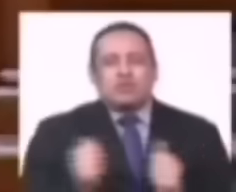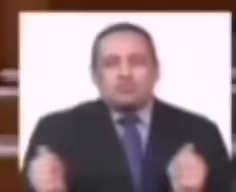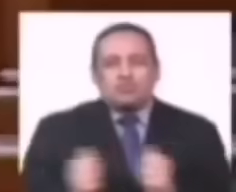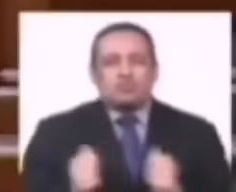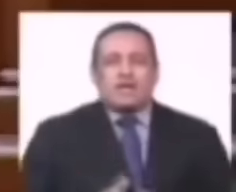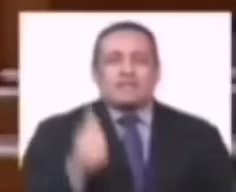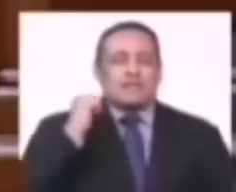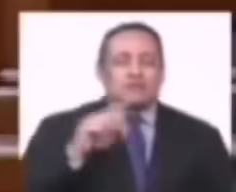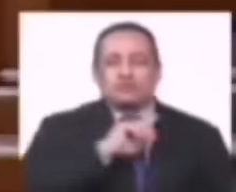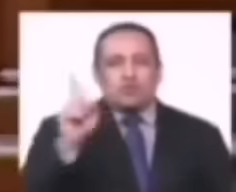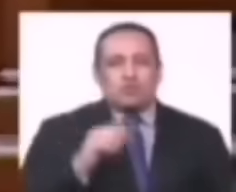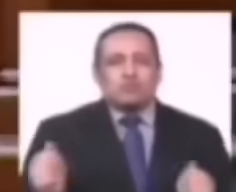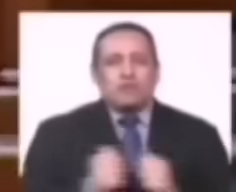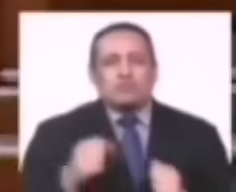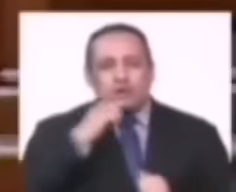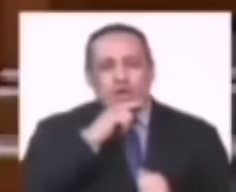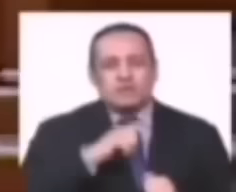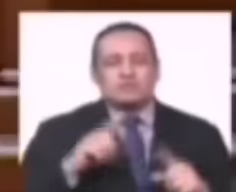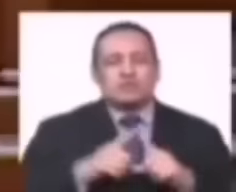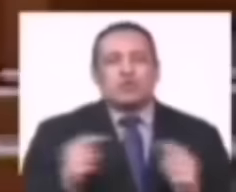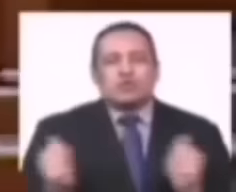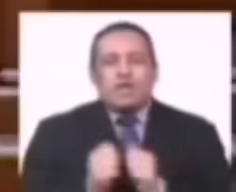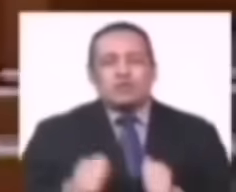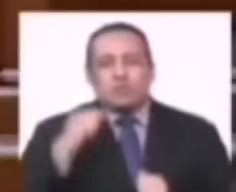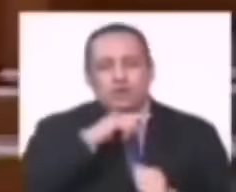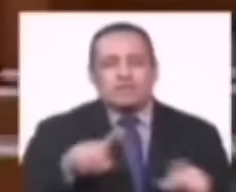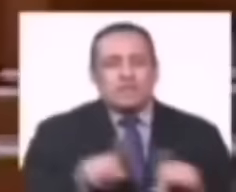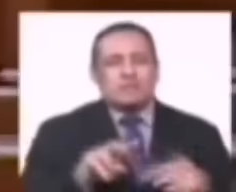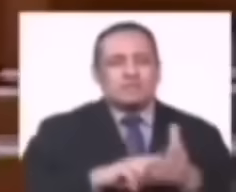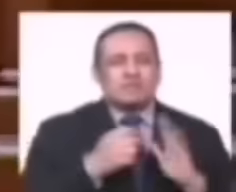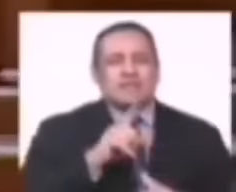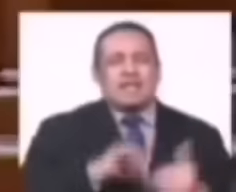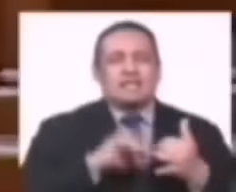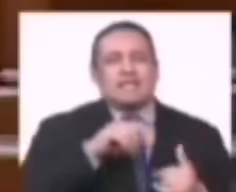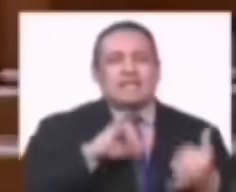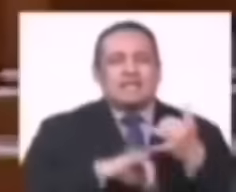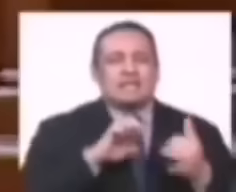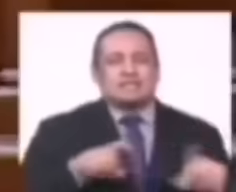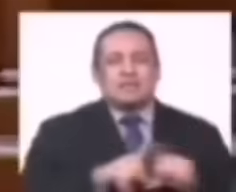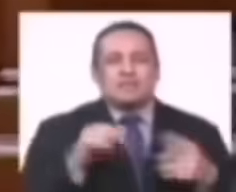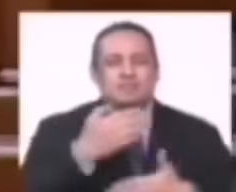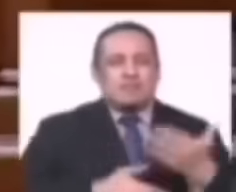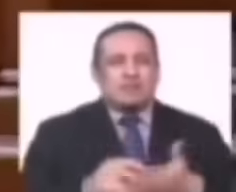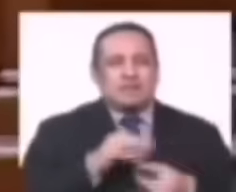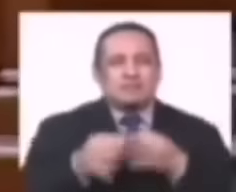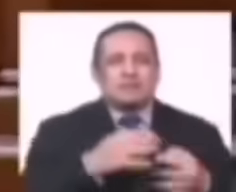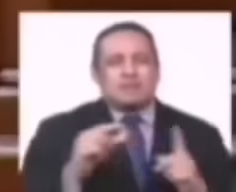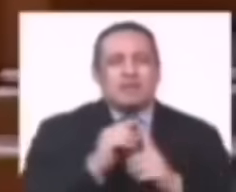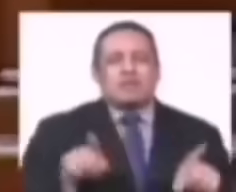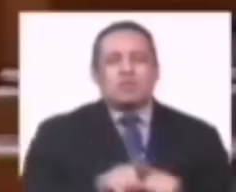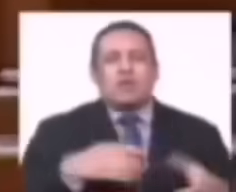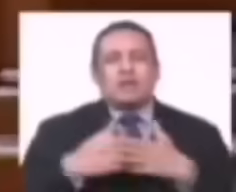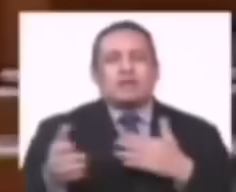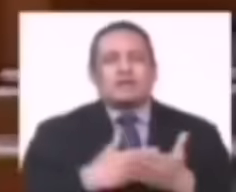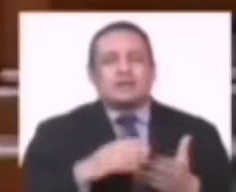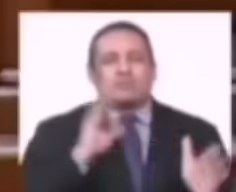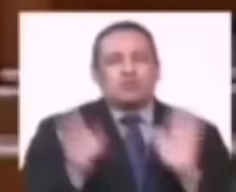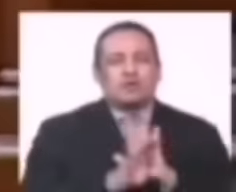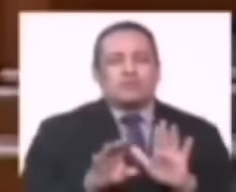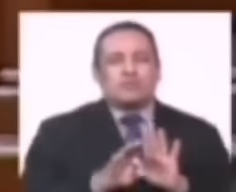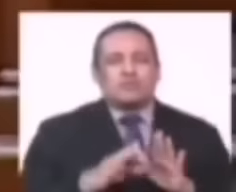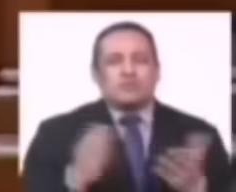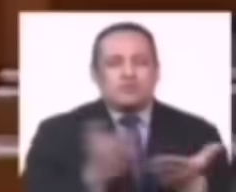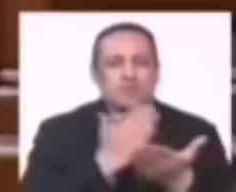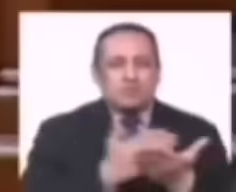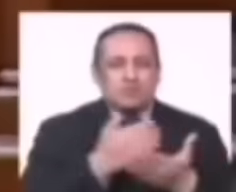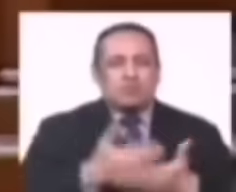como a una mujer. Y no se trata de idiomas, de las, les, los, o de documentos que puedan haber sacado en cualquier estamento